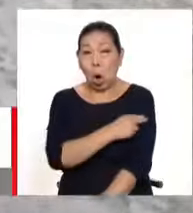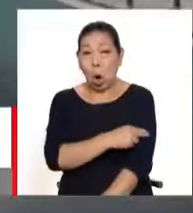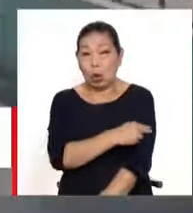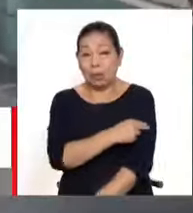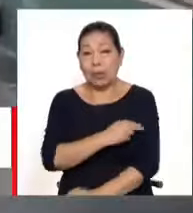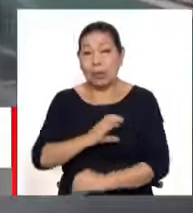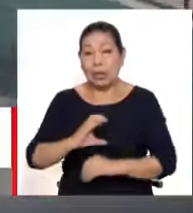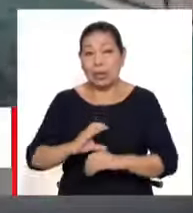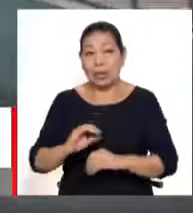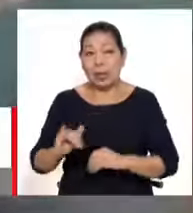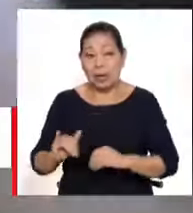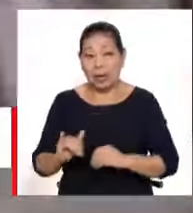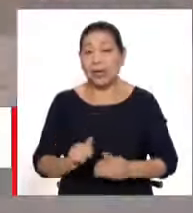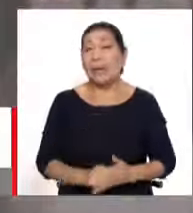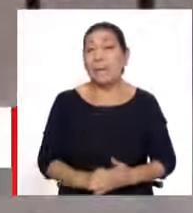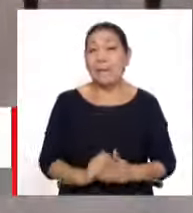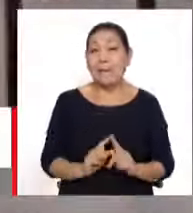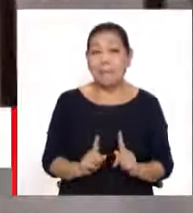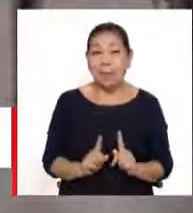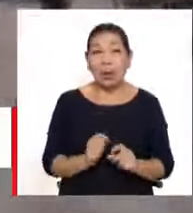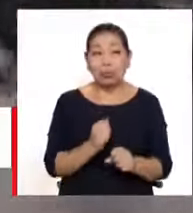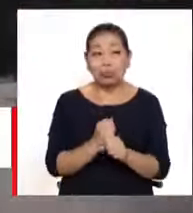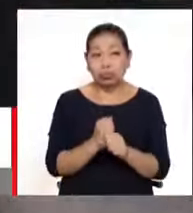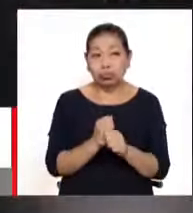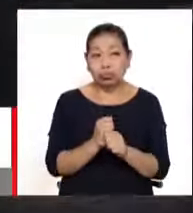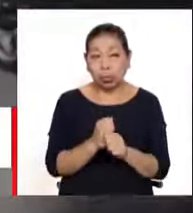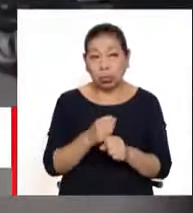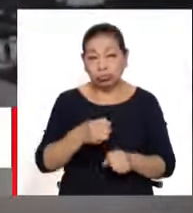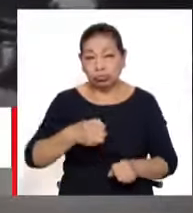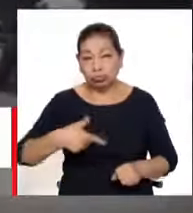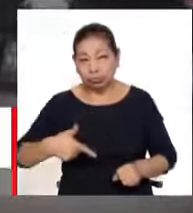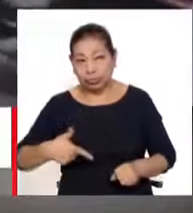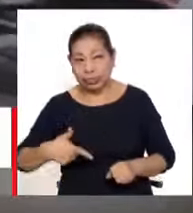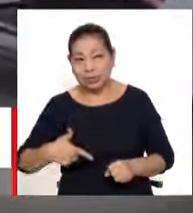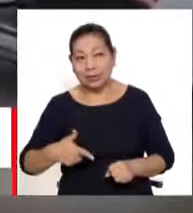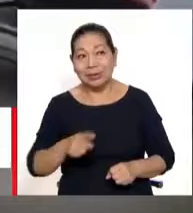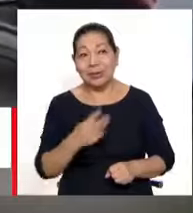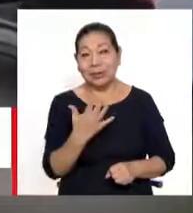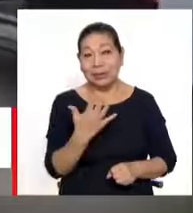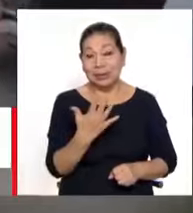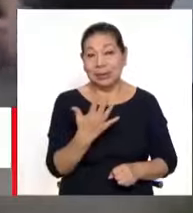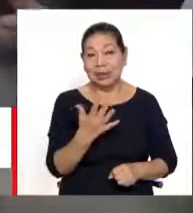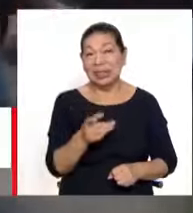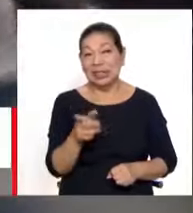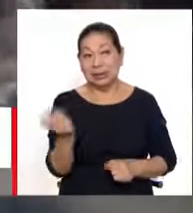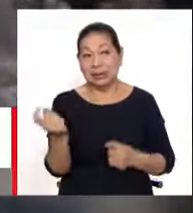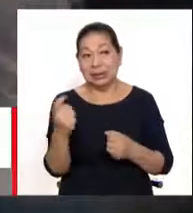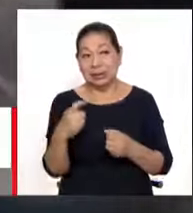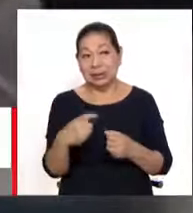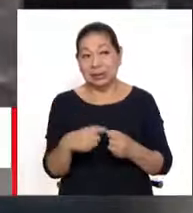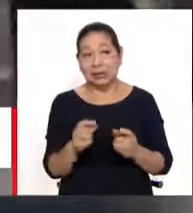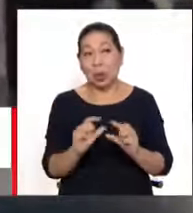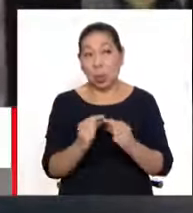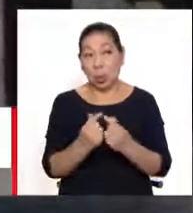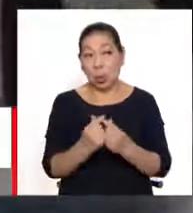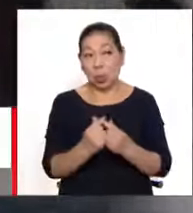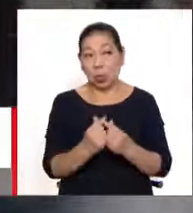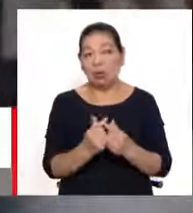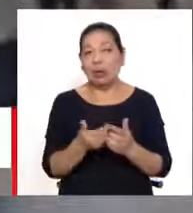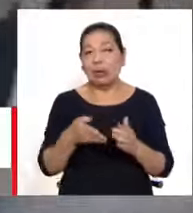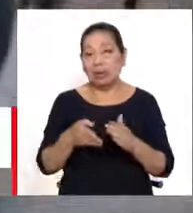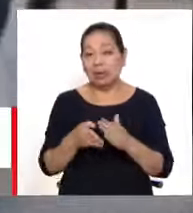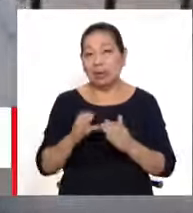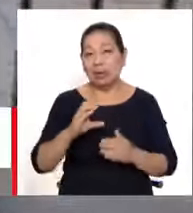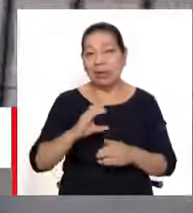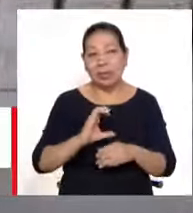Chancay. Horas después, tras un trabajo de inteligencia, se detuvo a cinco presuntos integrantes de la banda Los